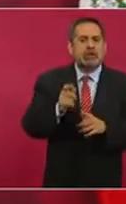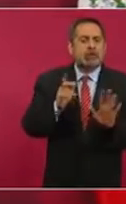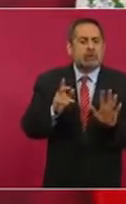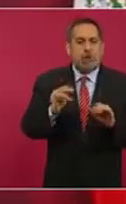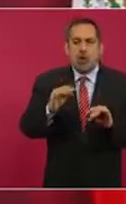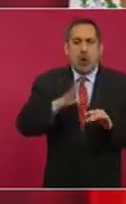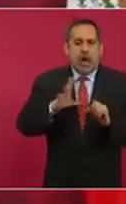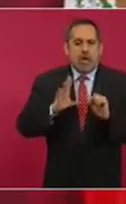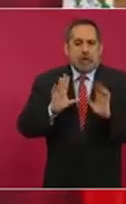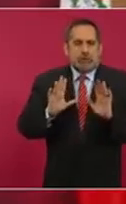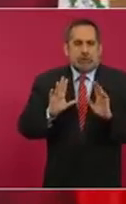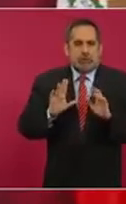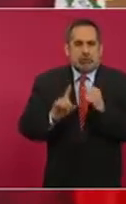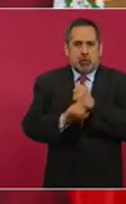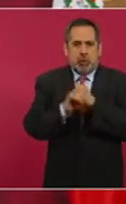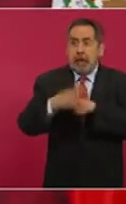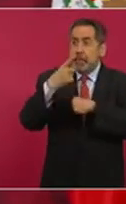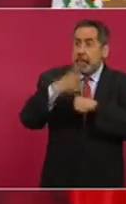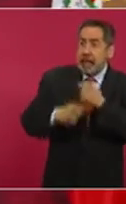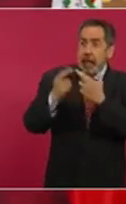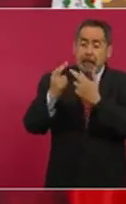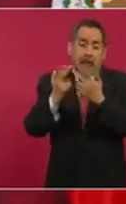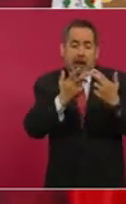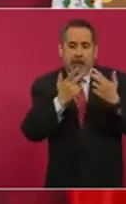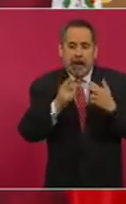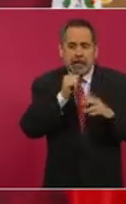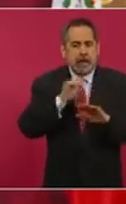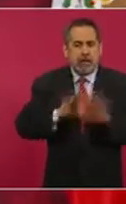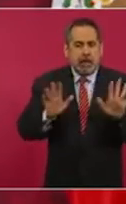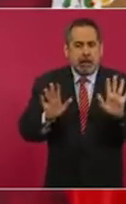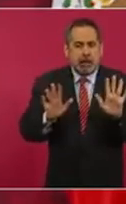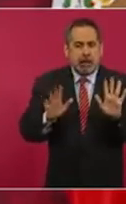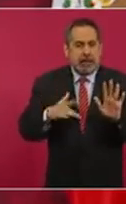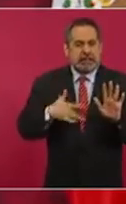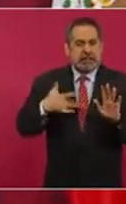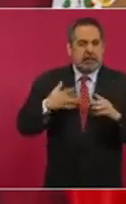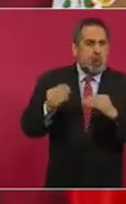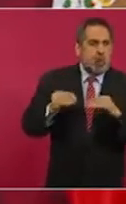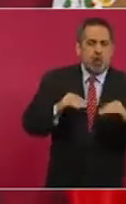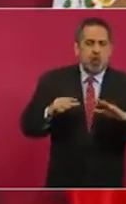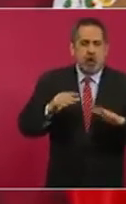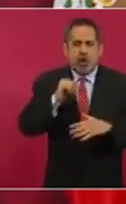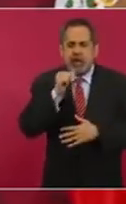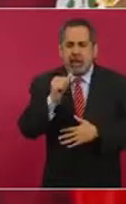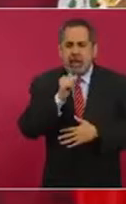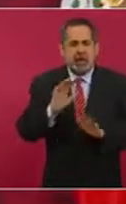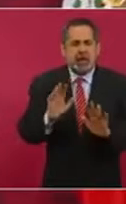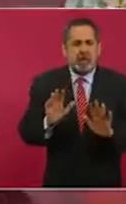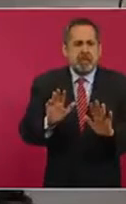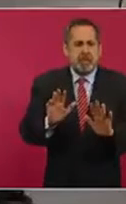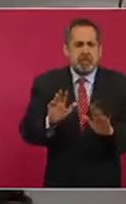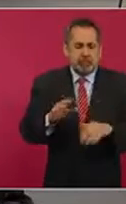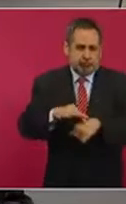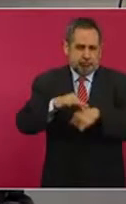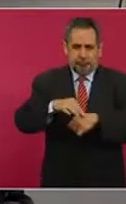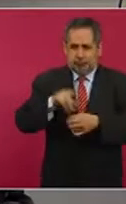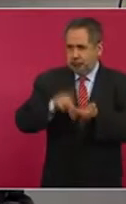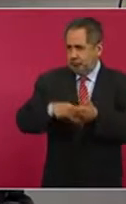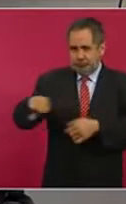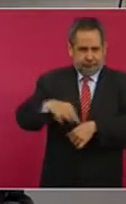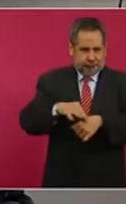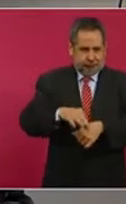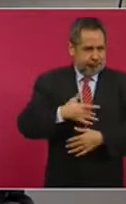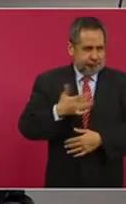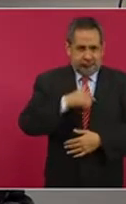no hubo daños graves, no se sintió mucho, como les consta a